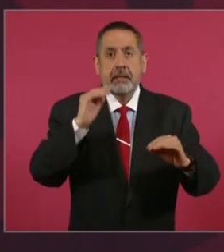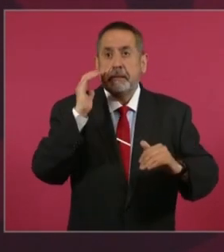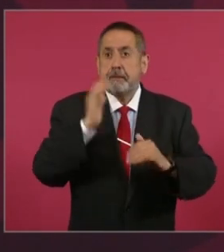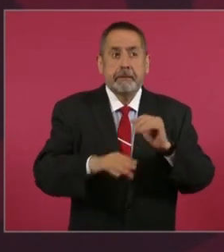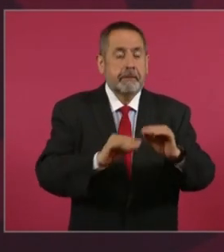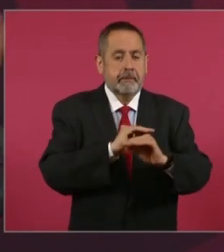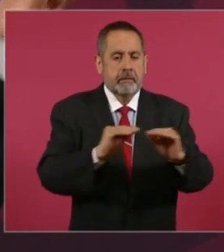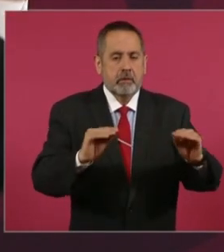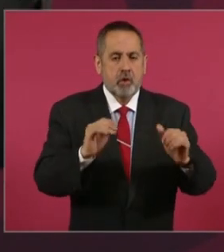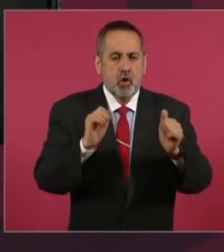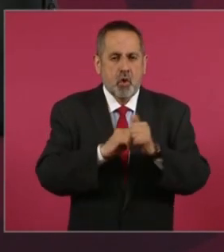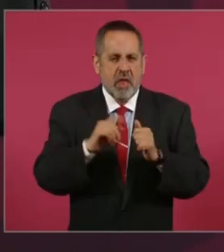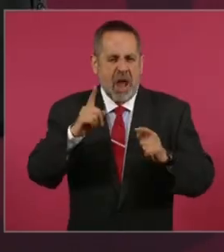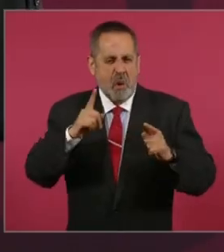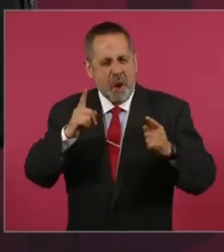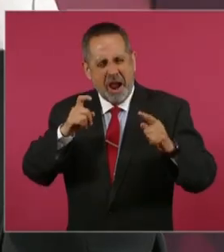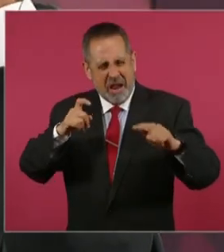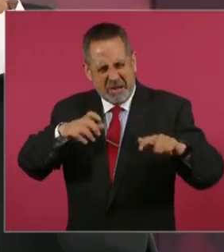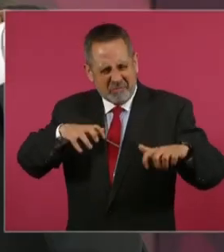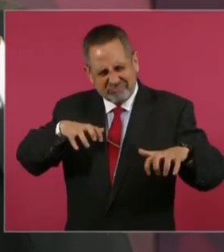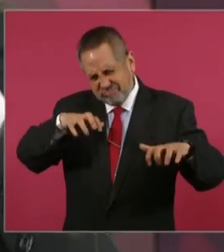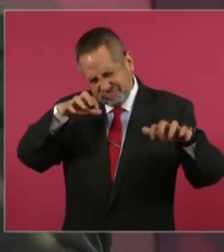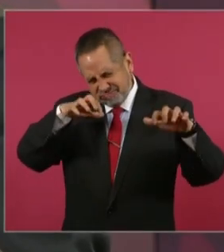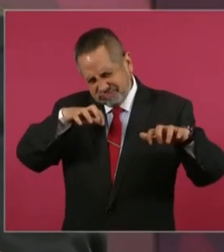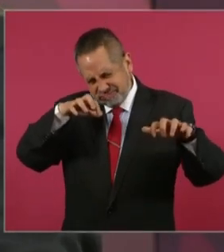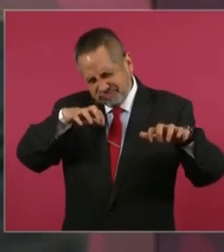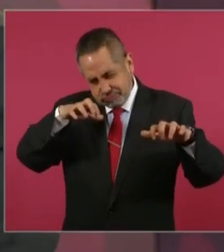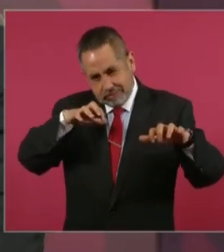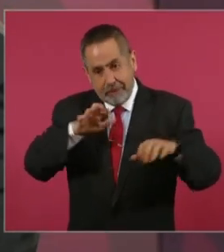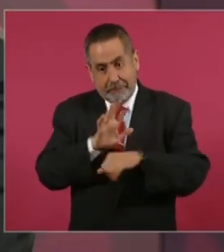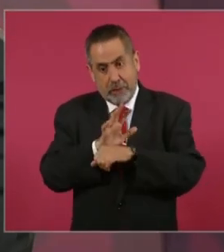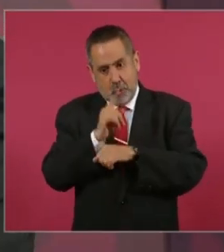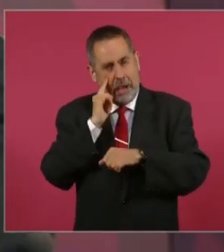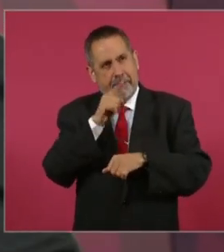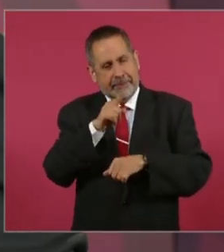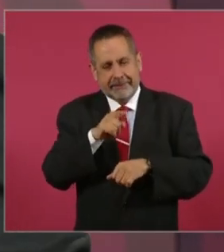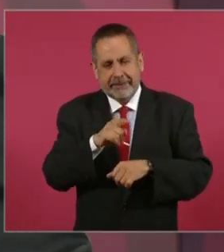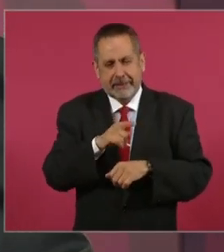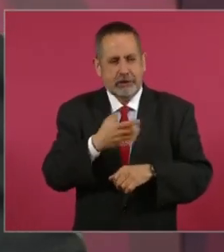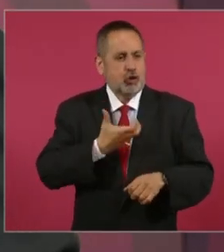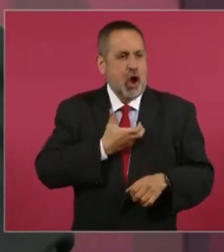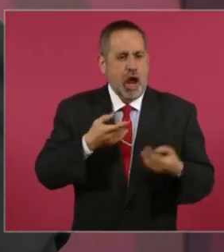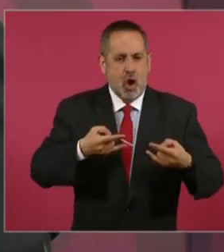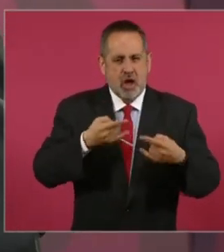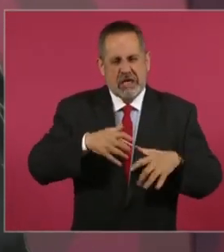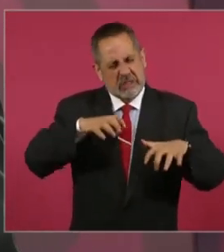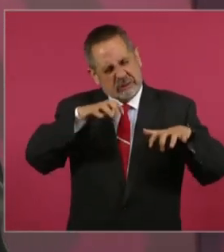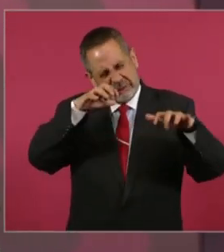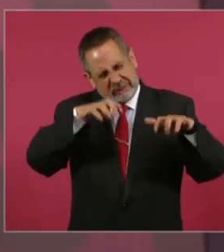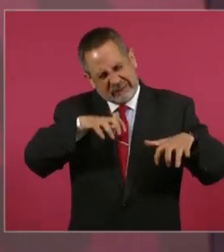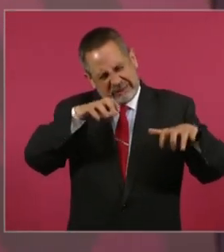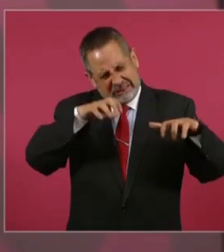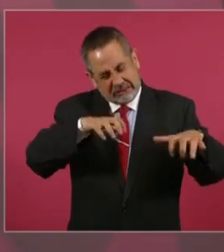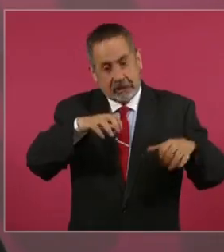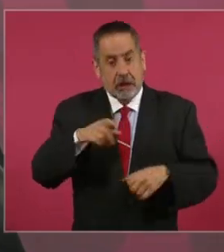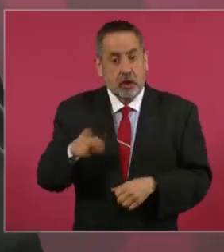con un aguacero en el Zócalo, yo solo ahí.